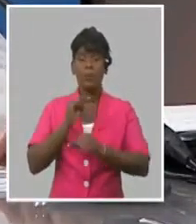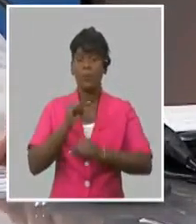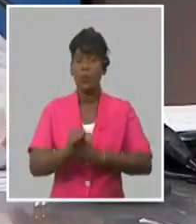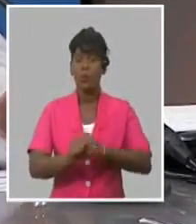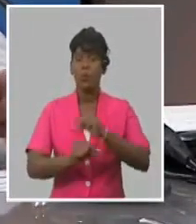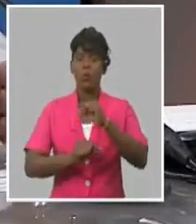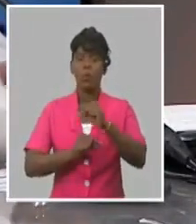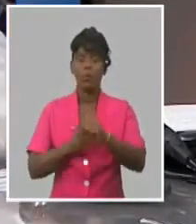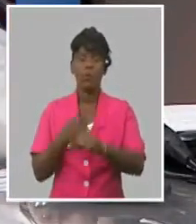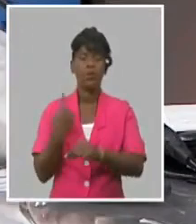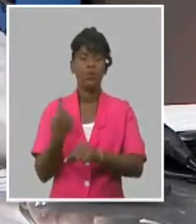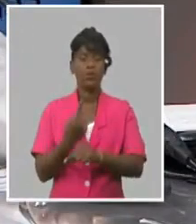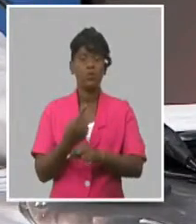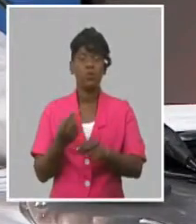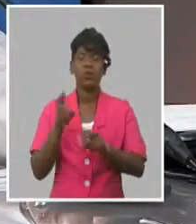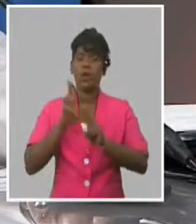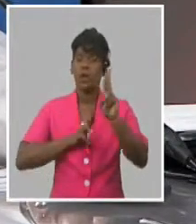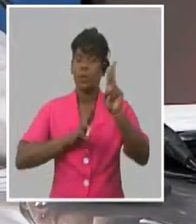a un consenso,